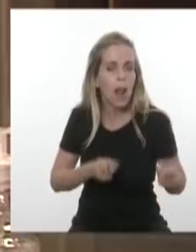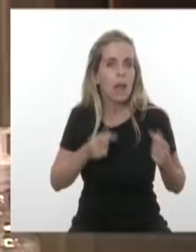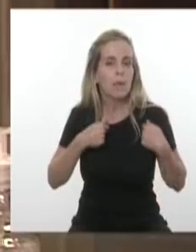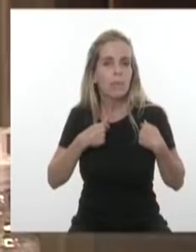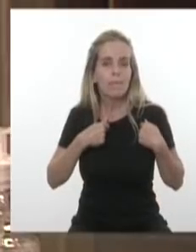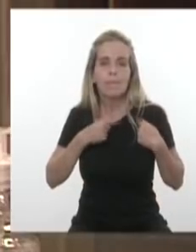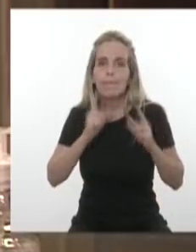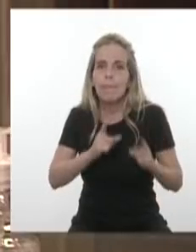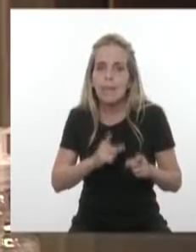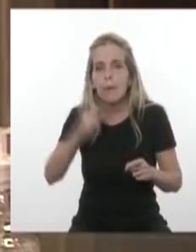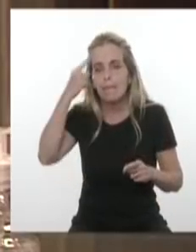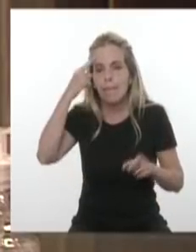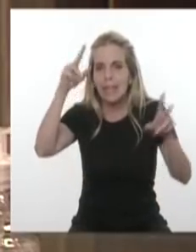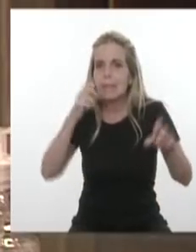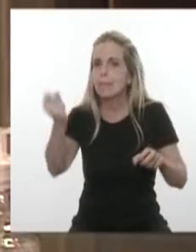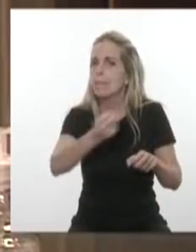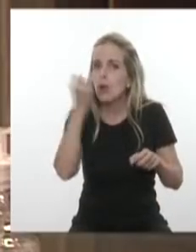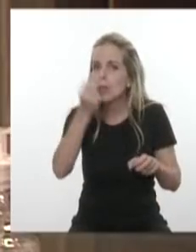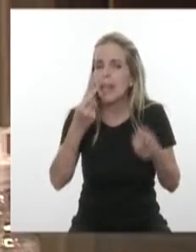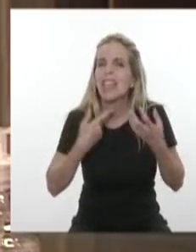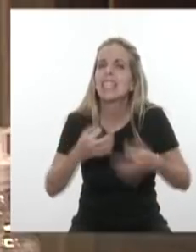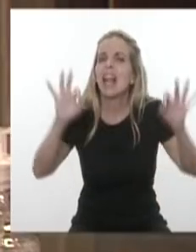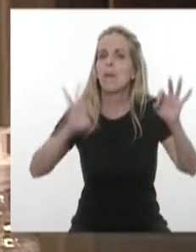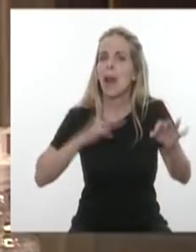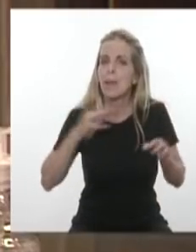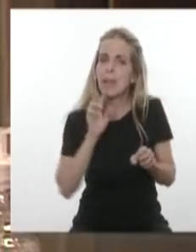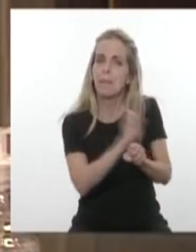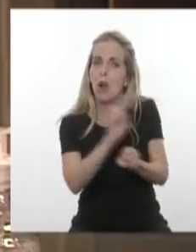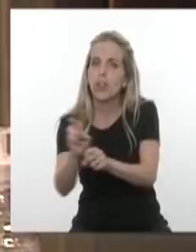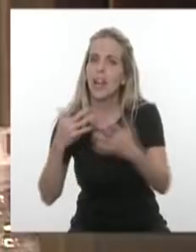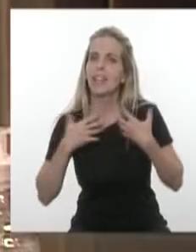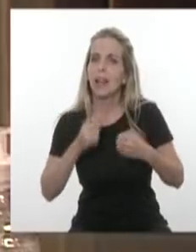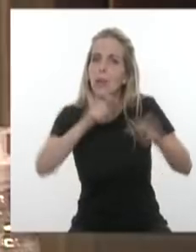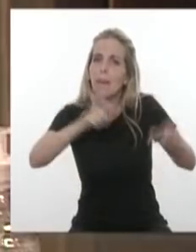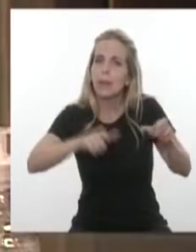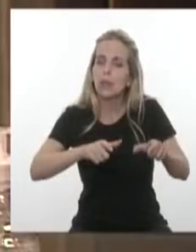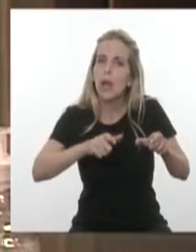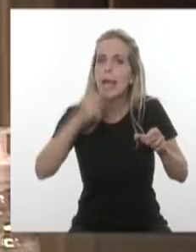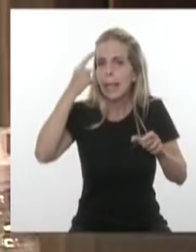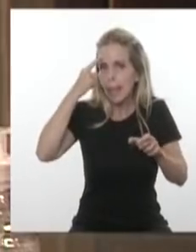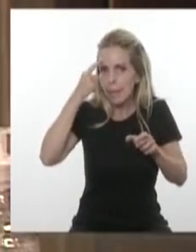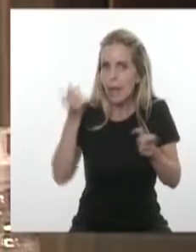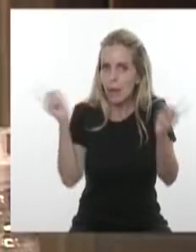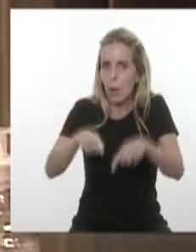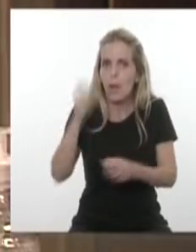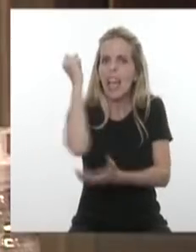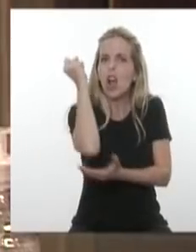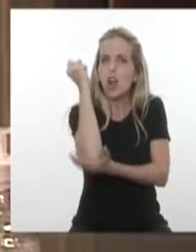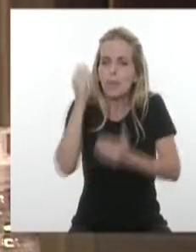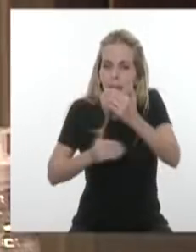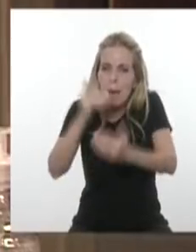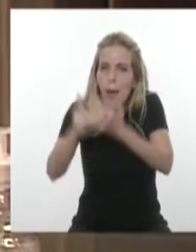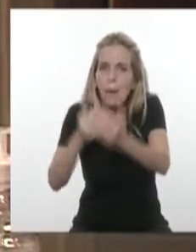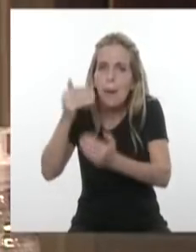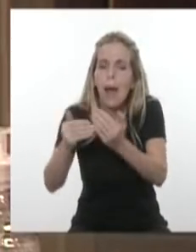salud salvar vidas y cuidar la recuperación económica 'acabamos para que esa recuperación